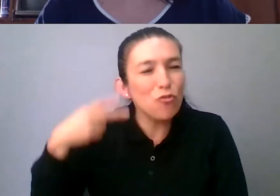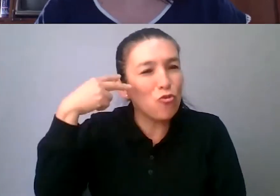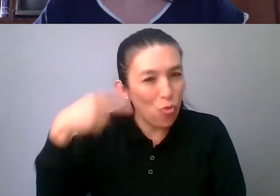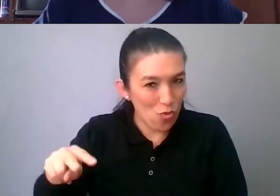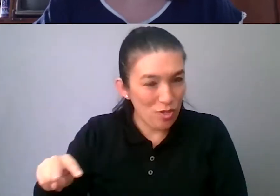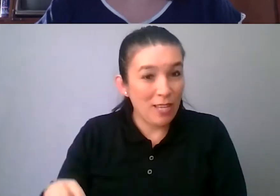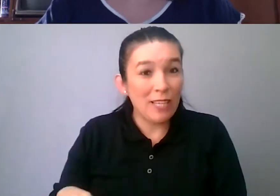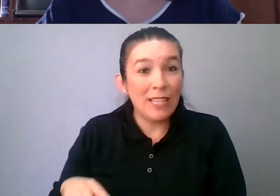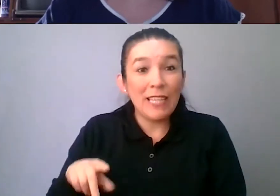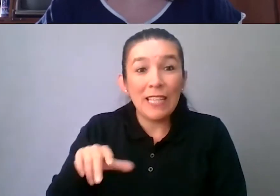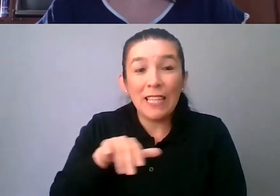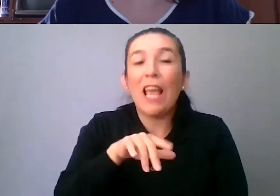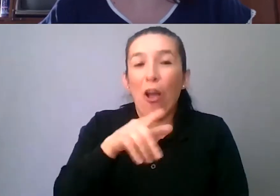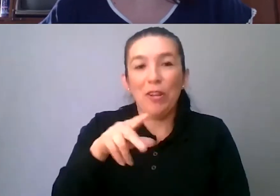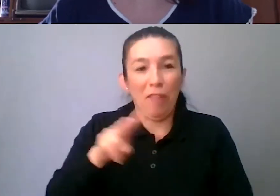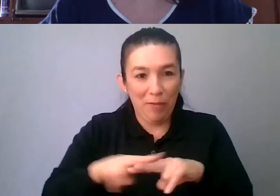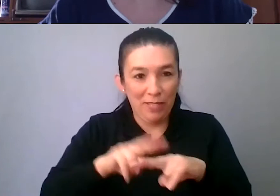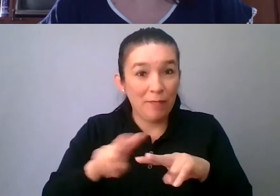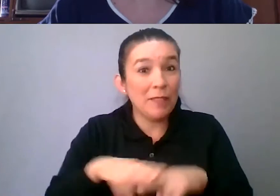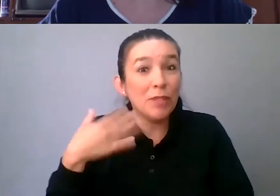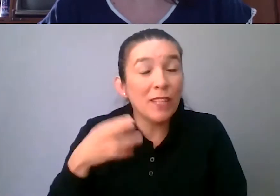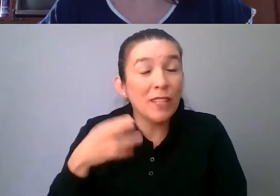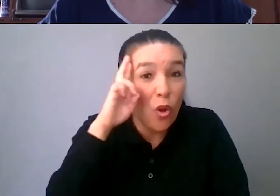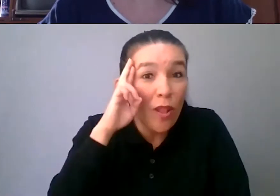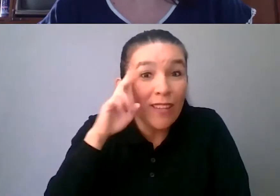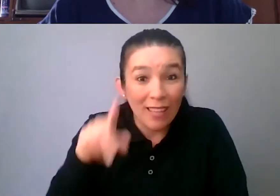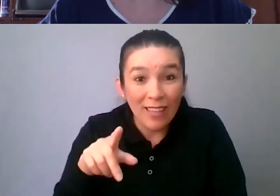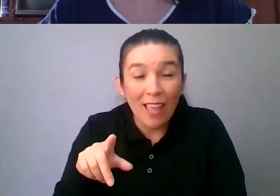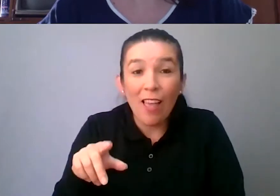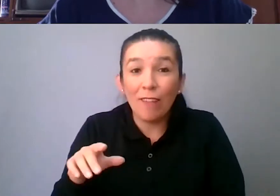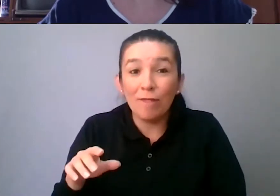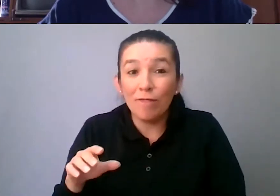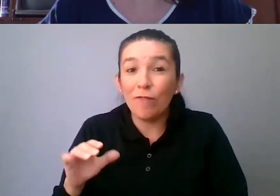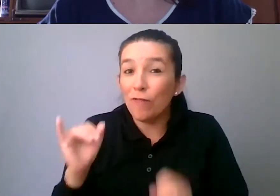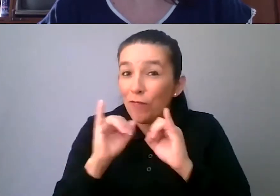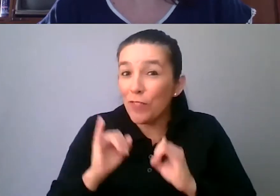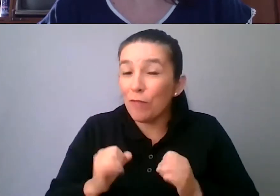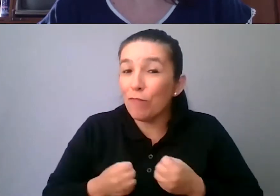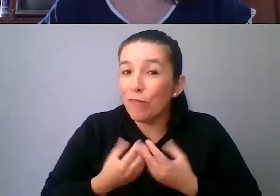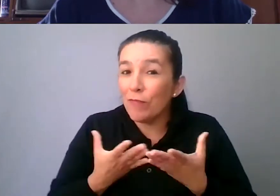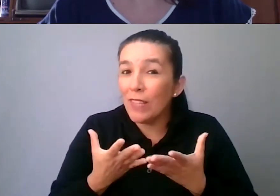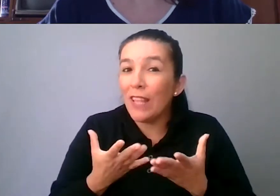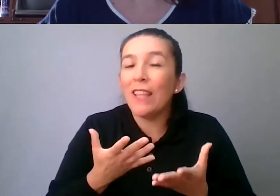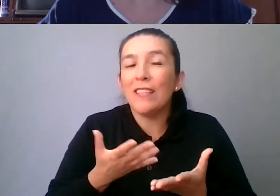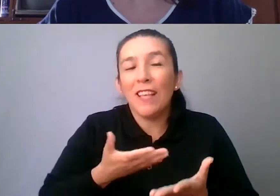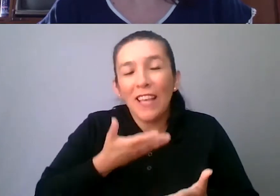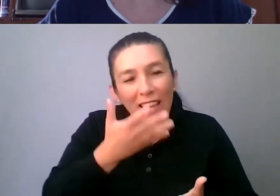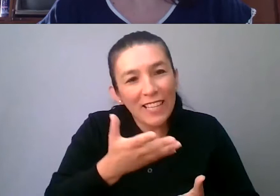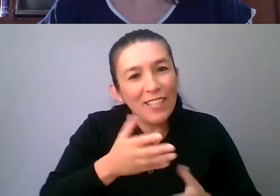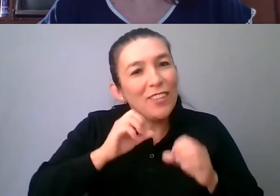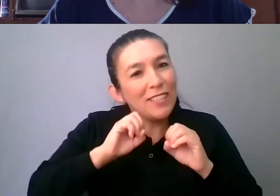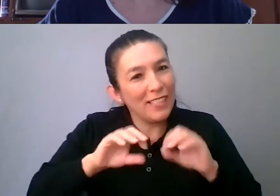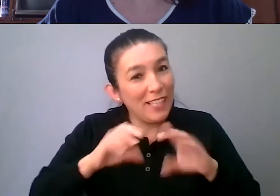y la vamos a hacer. Hay que recordar que con esta figura hay transmisión en la oralidad. Con esta figura